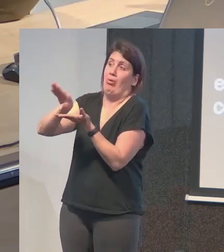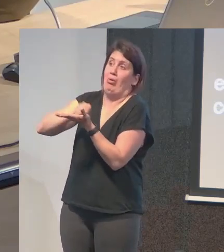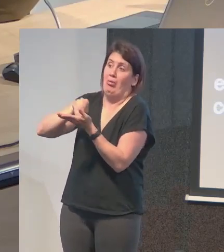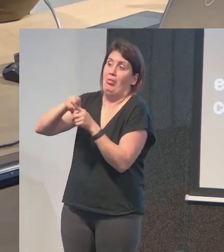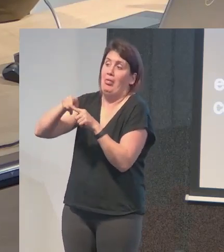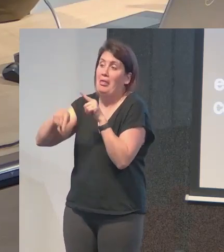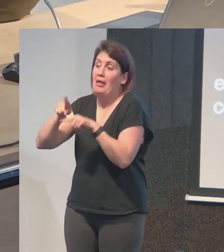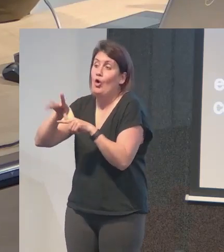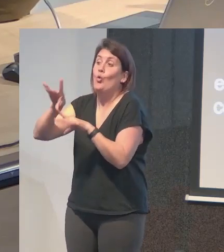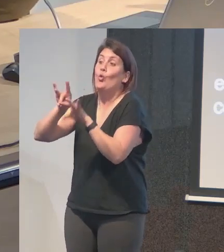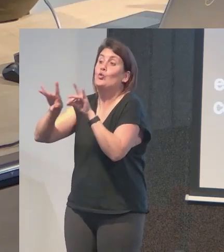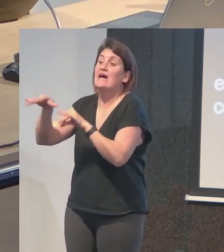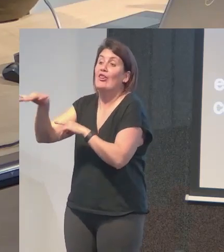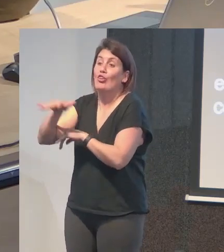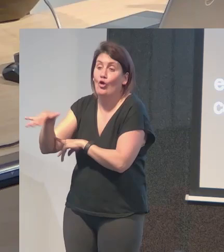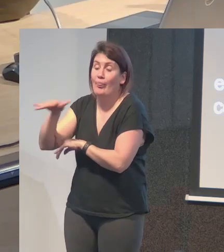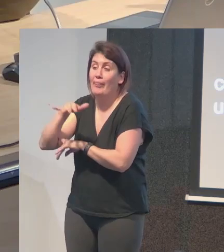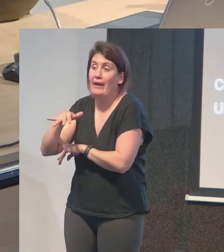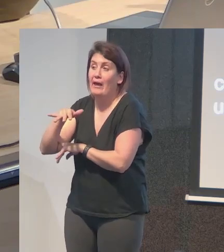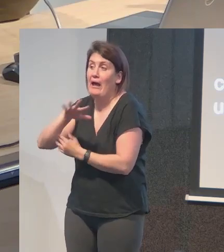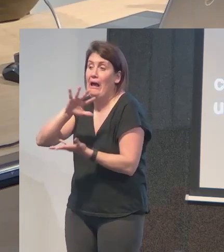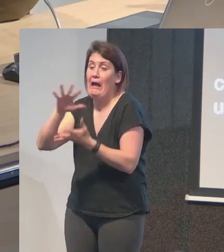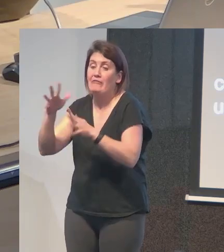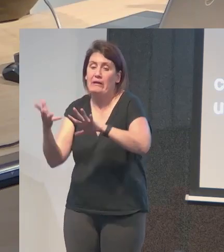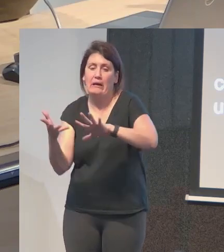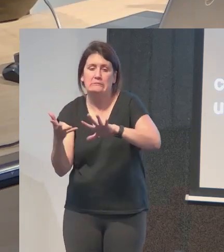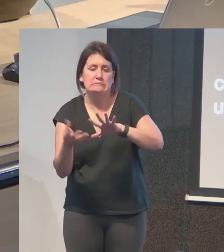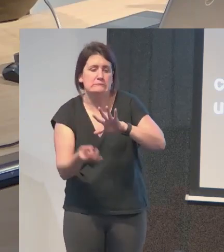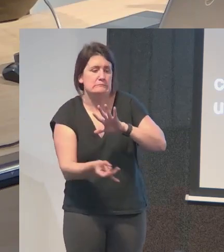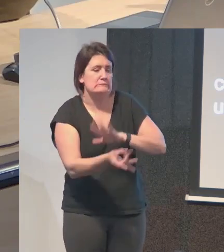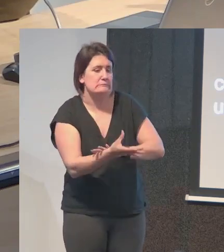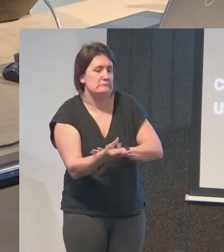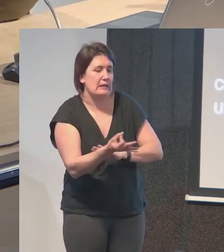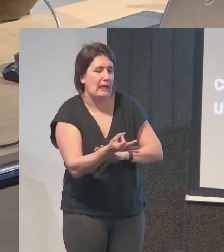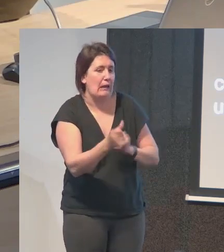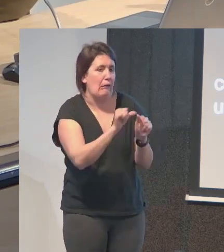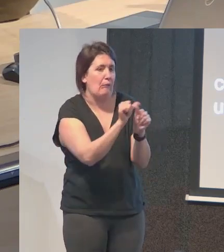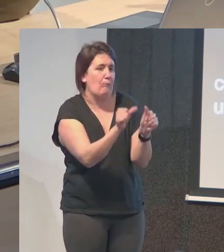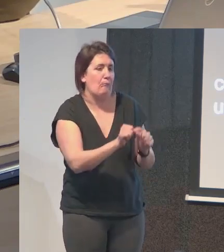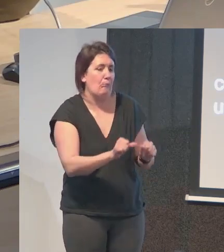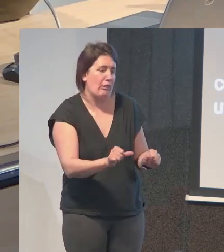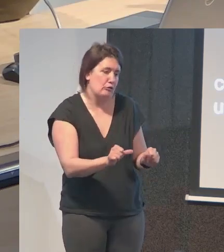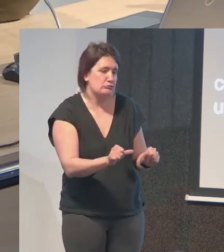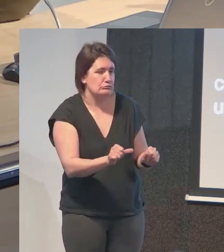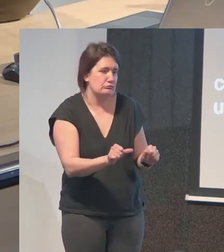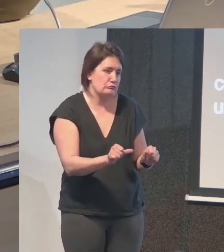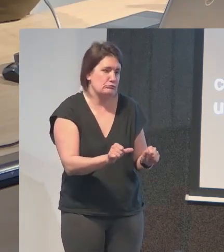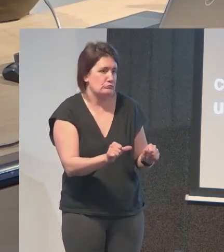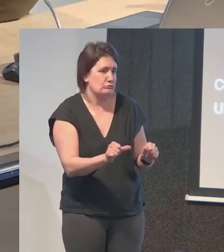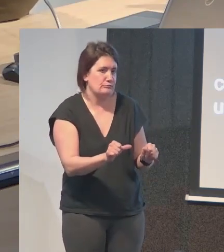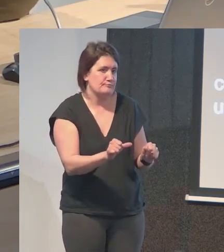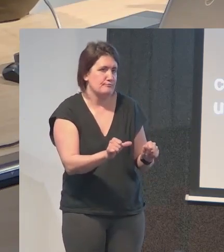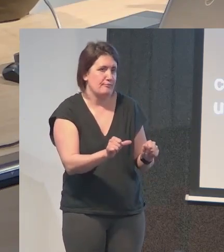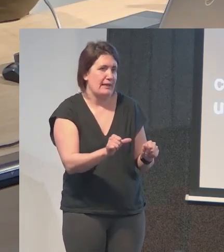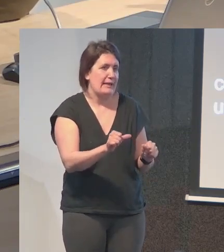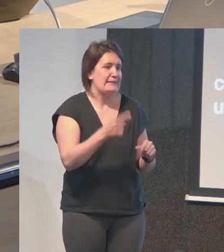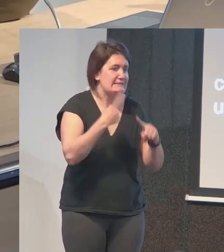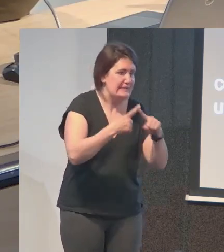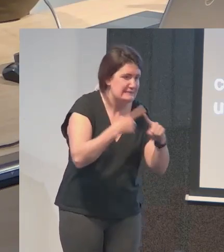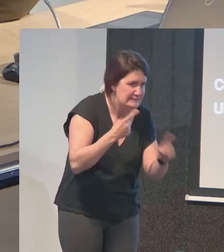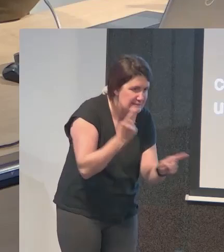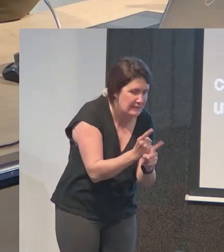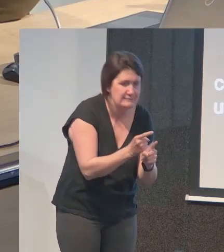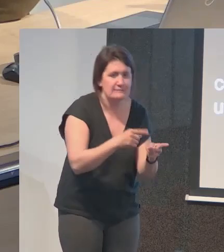se utilicen, se acaban creando modelos racistas,